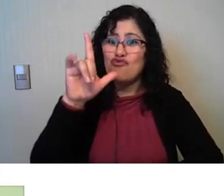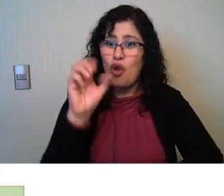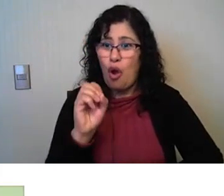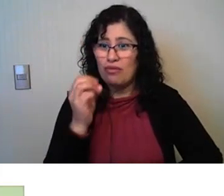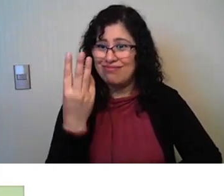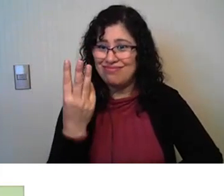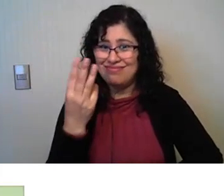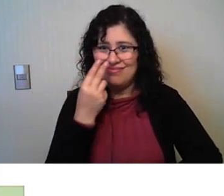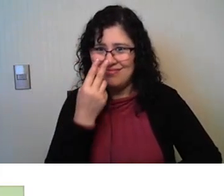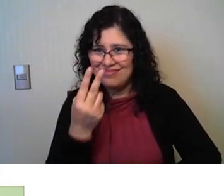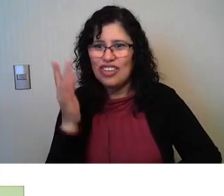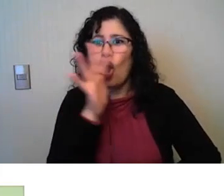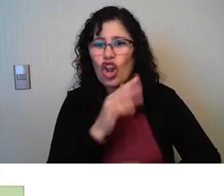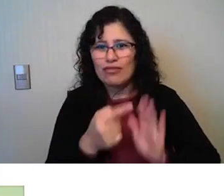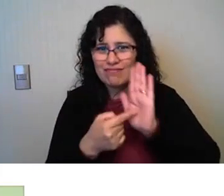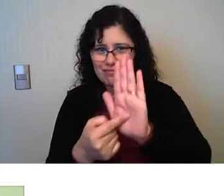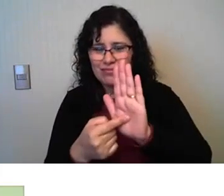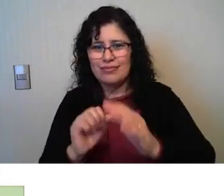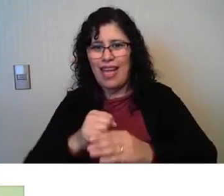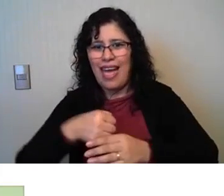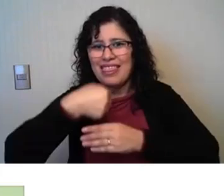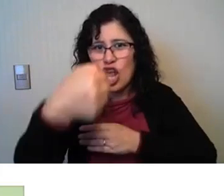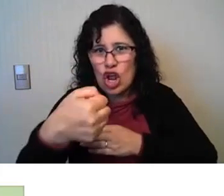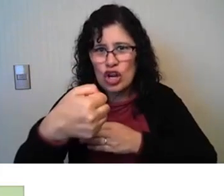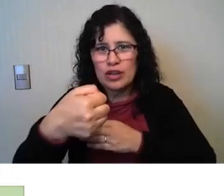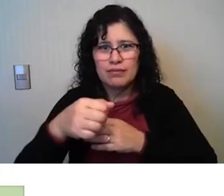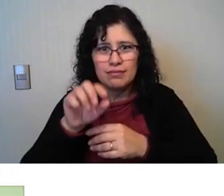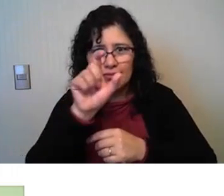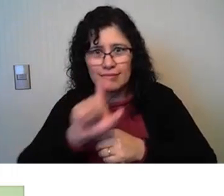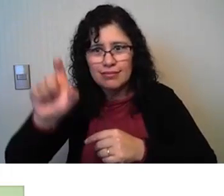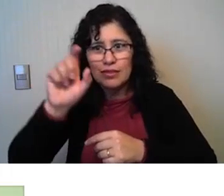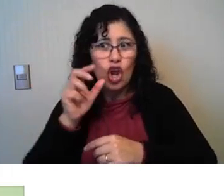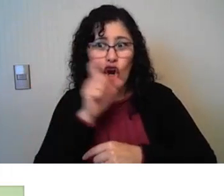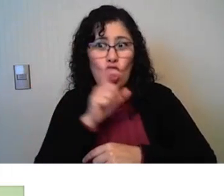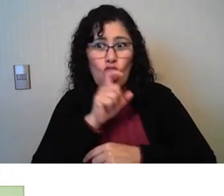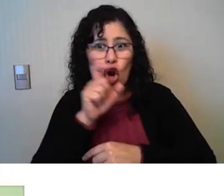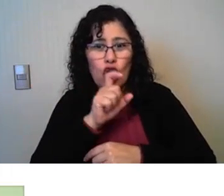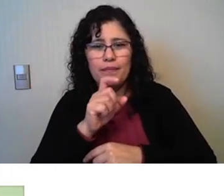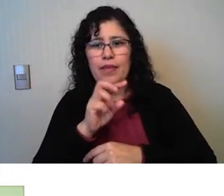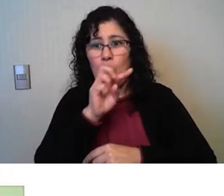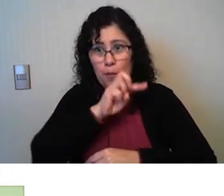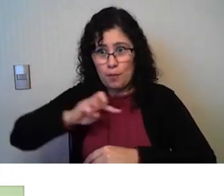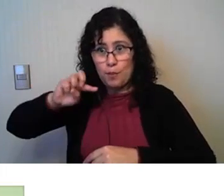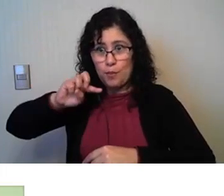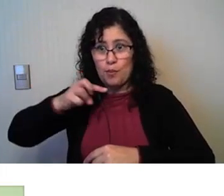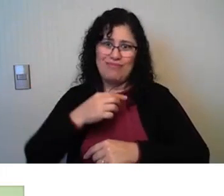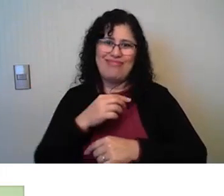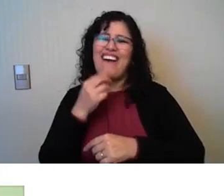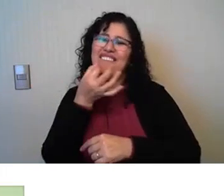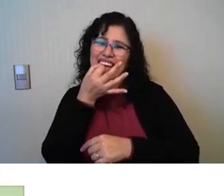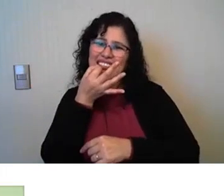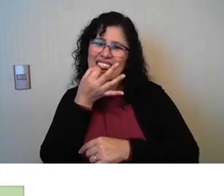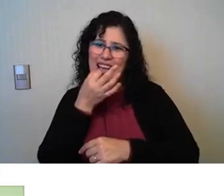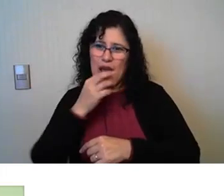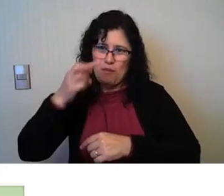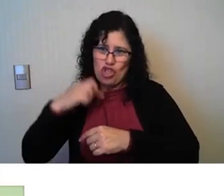¿Ya? Un lóbulo anterior en color rojo, un lóbulo posterior en color verde y en color